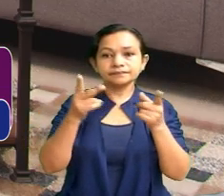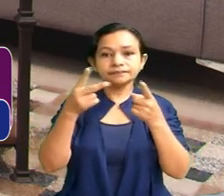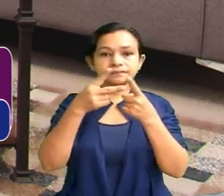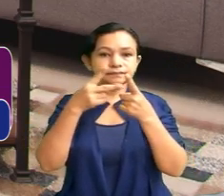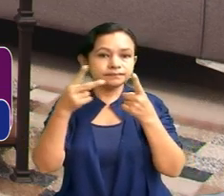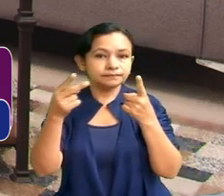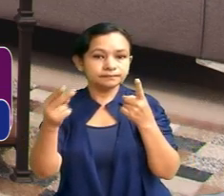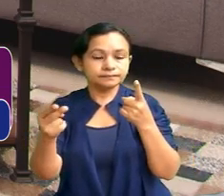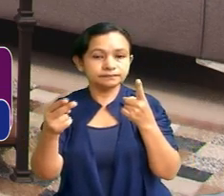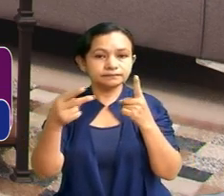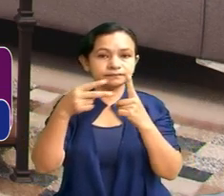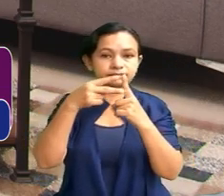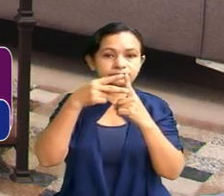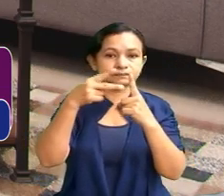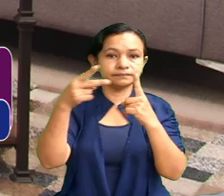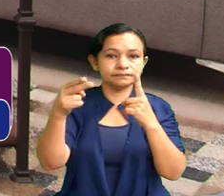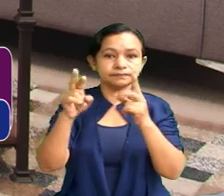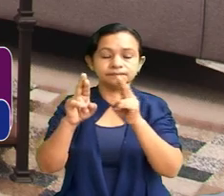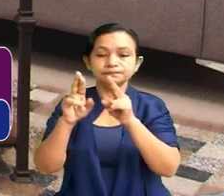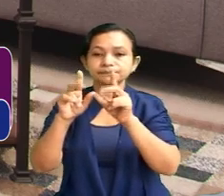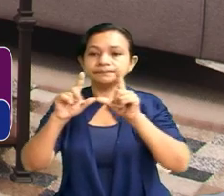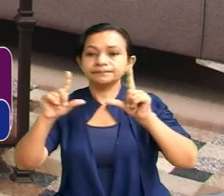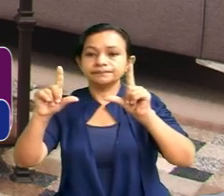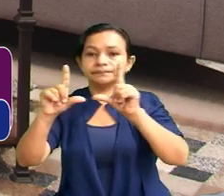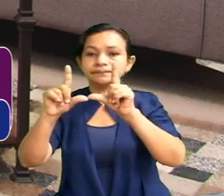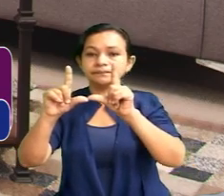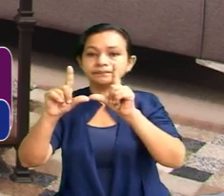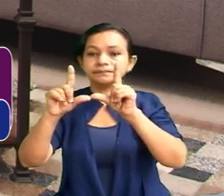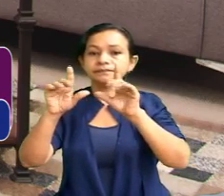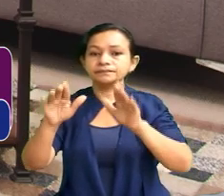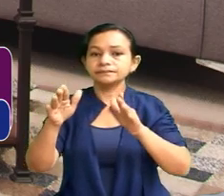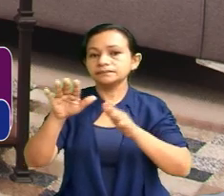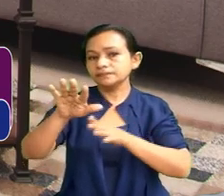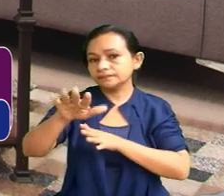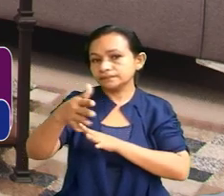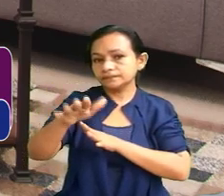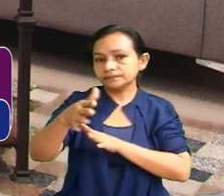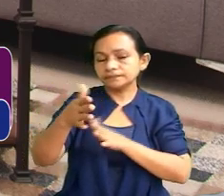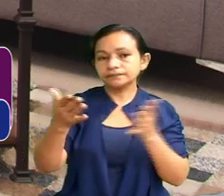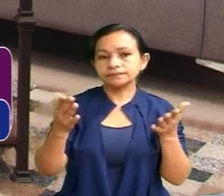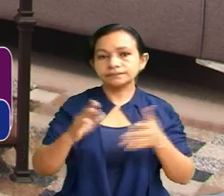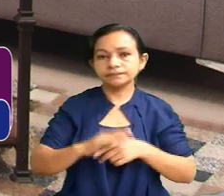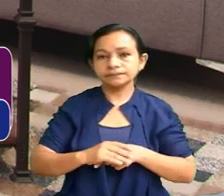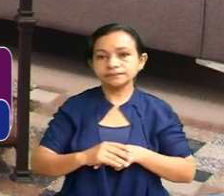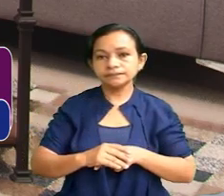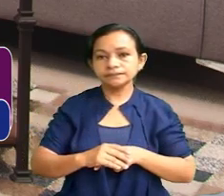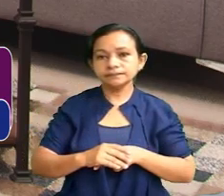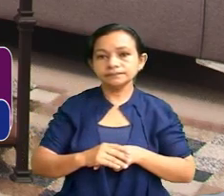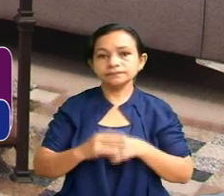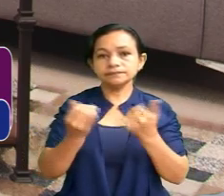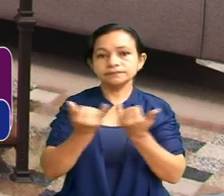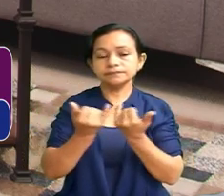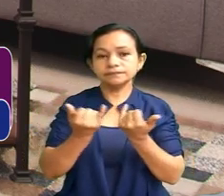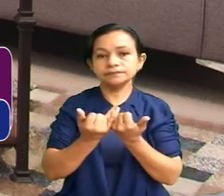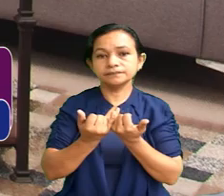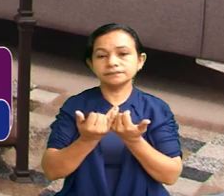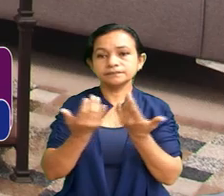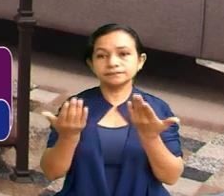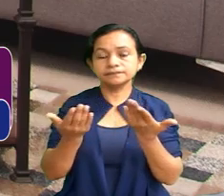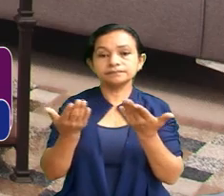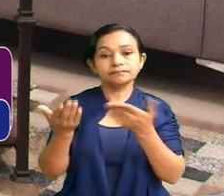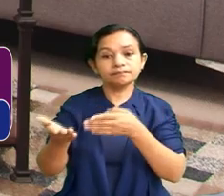podios hoteles hostales y eso igual tienen ya ellos más o menos como eso funciona también en bastante por